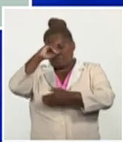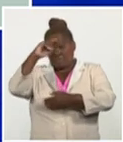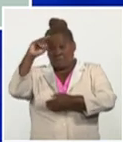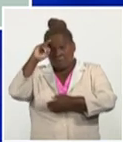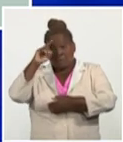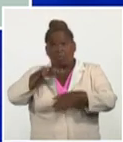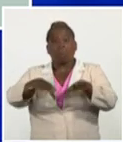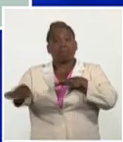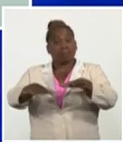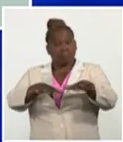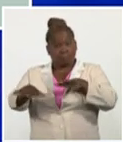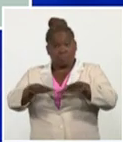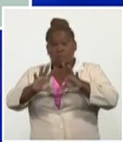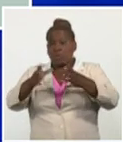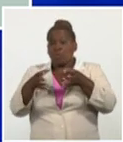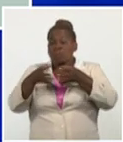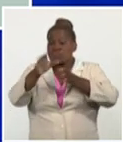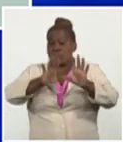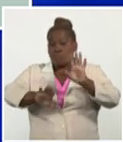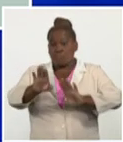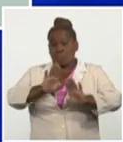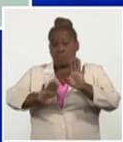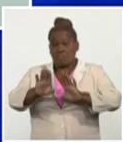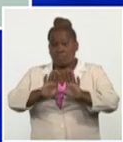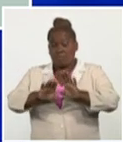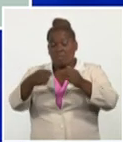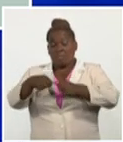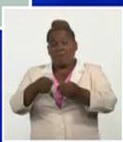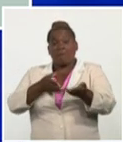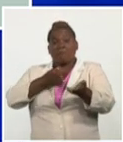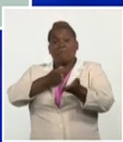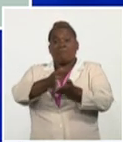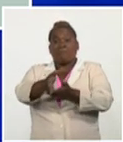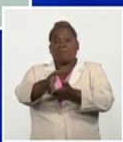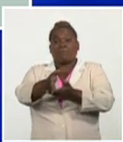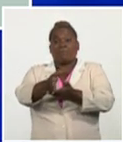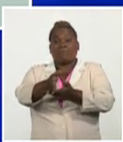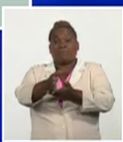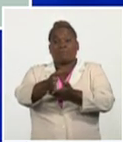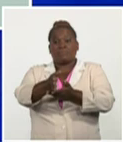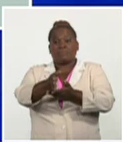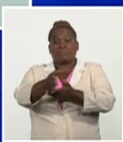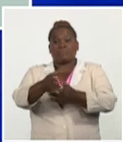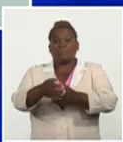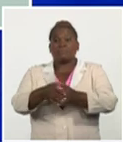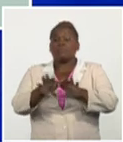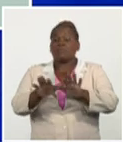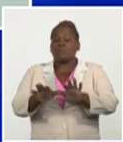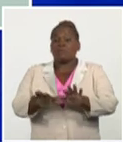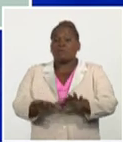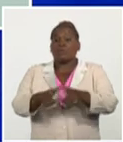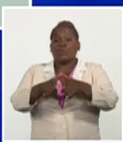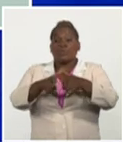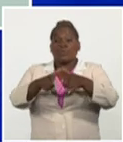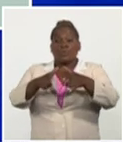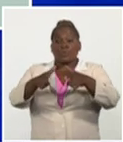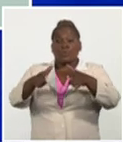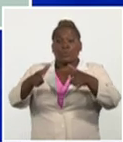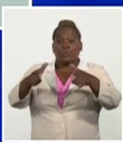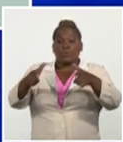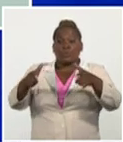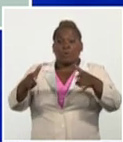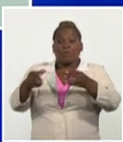las autoridades, pero tienen que seguir arreciando las medidas para evitar un incremento mayor en la